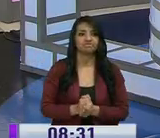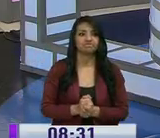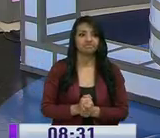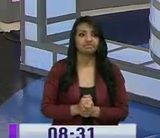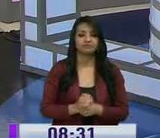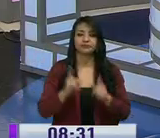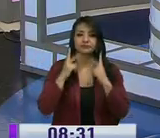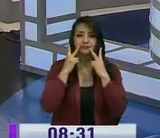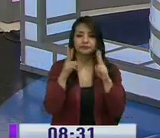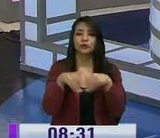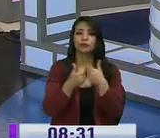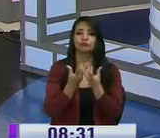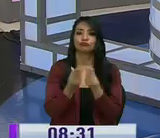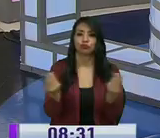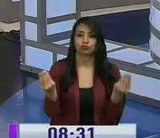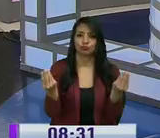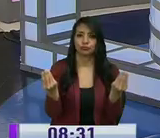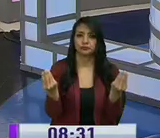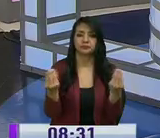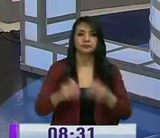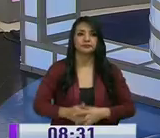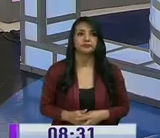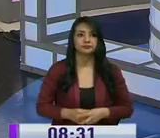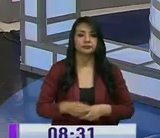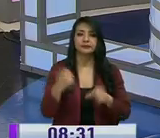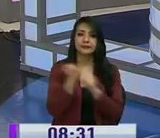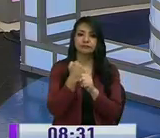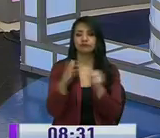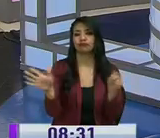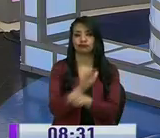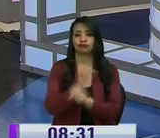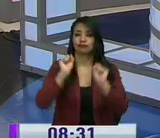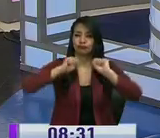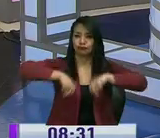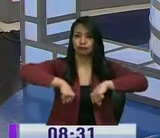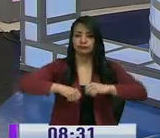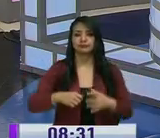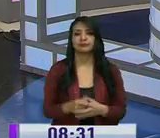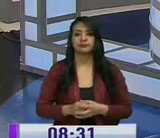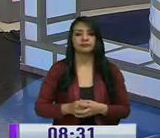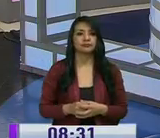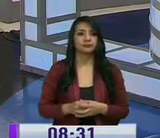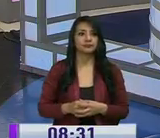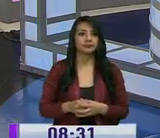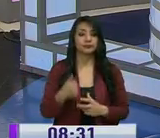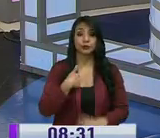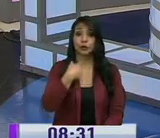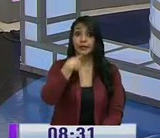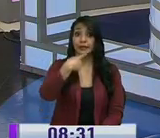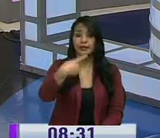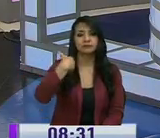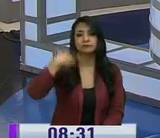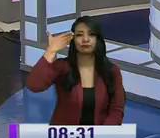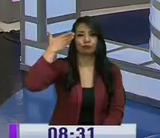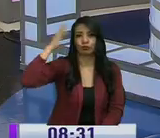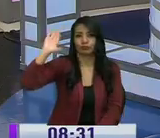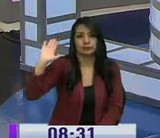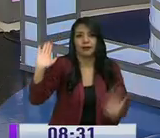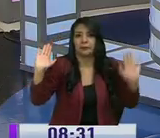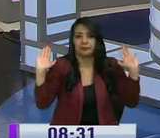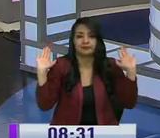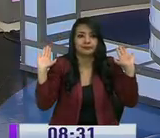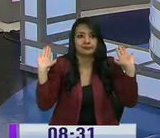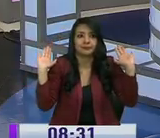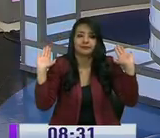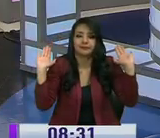hay que ver entonces cómo se soluciona esto, hacer este trabajo integral, ¿no? También todos. Yo te digo, yo no sé por qué somos así